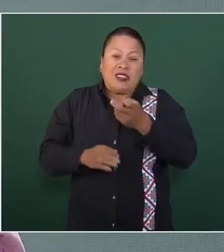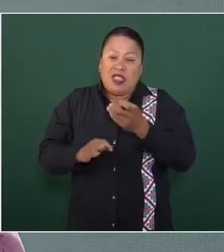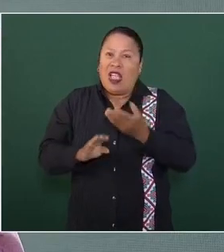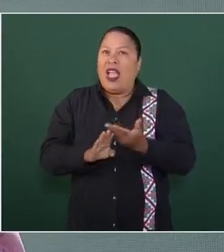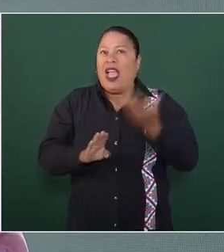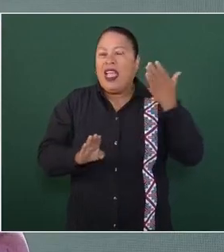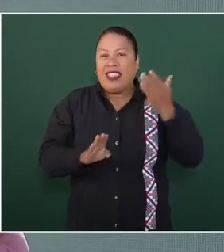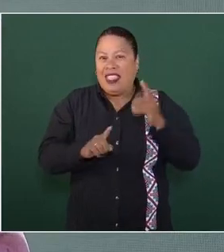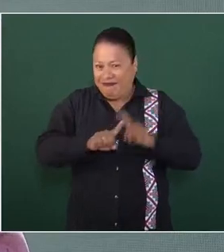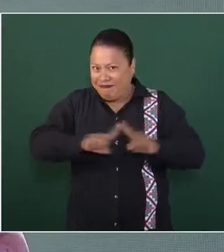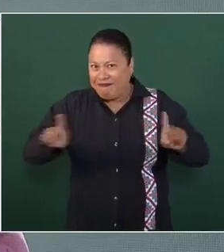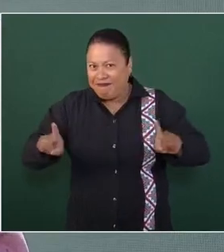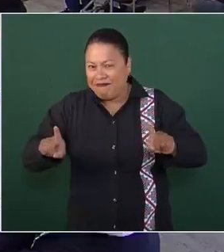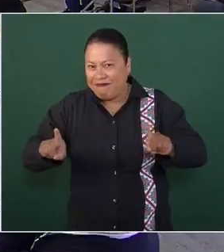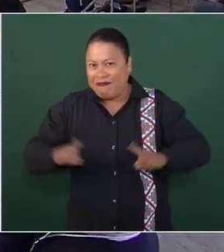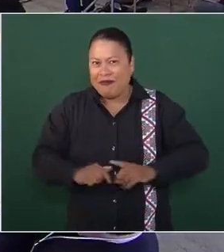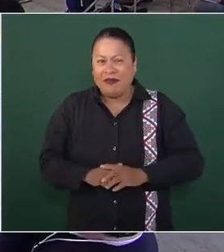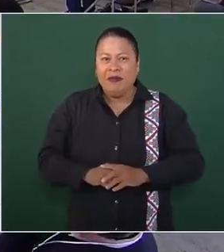ahora